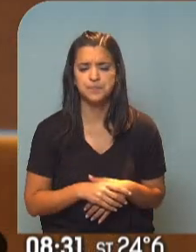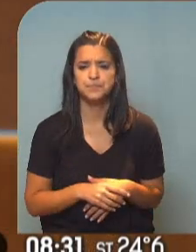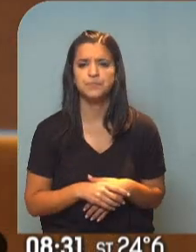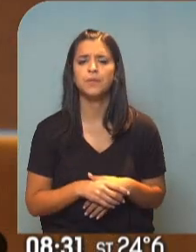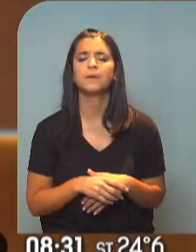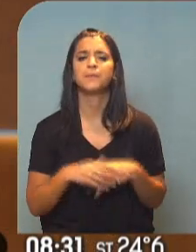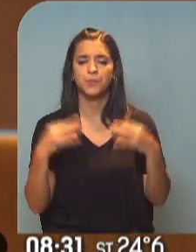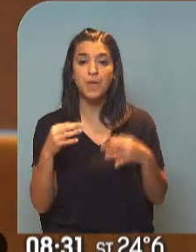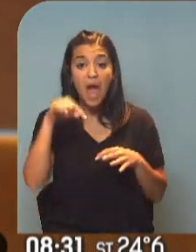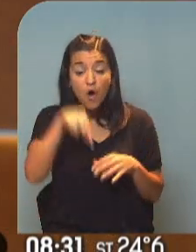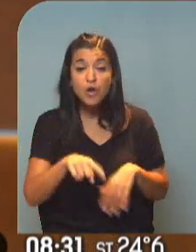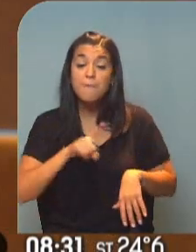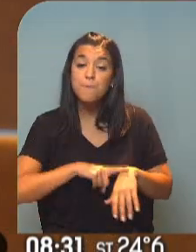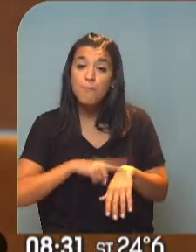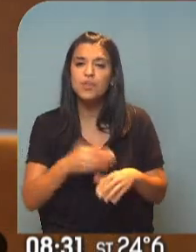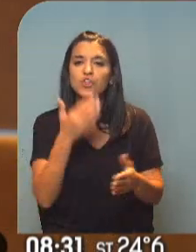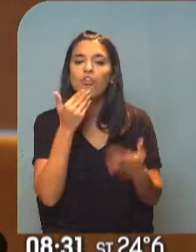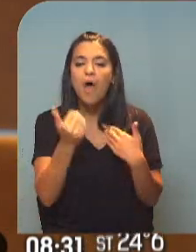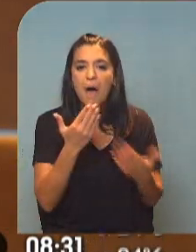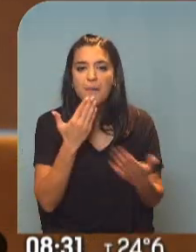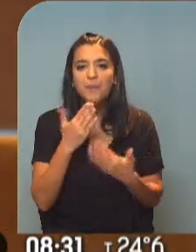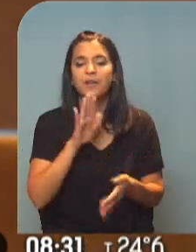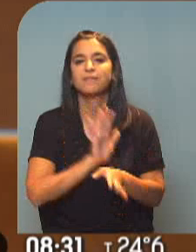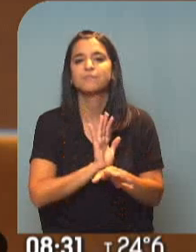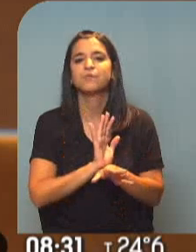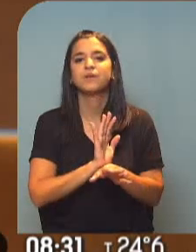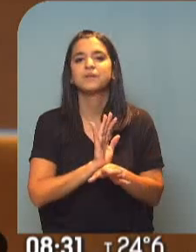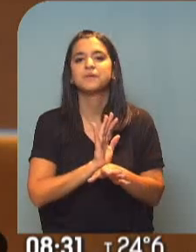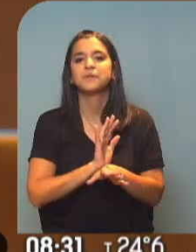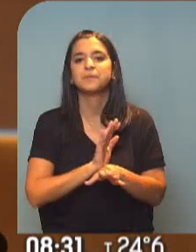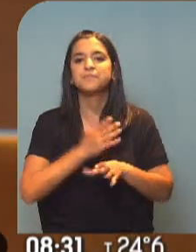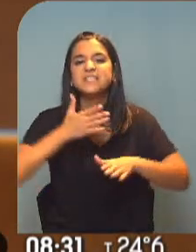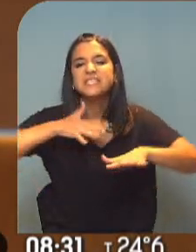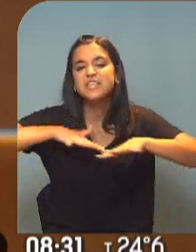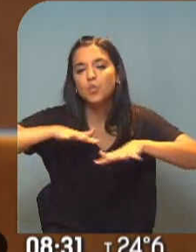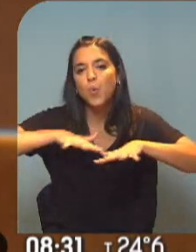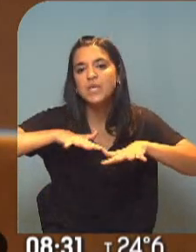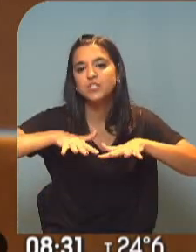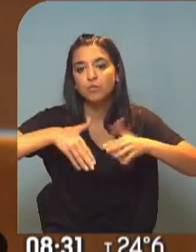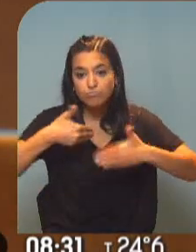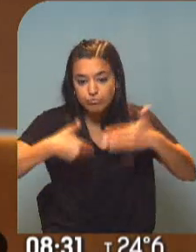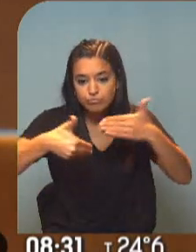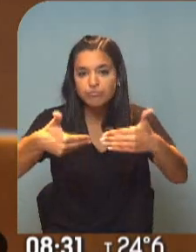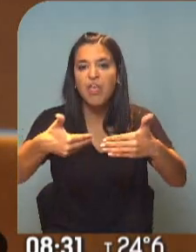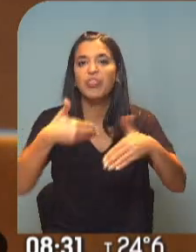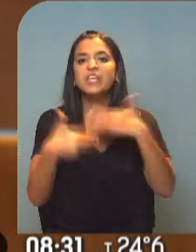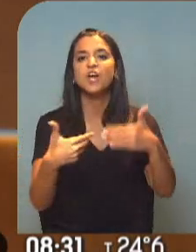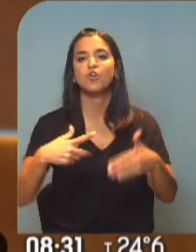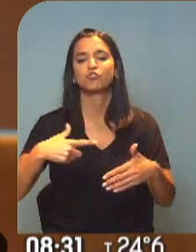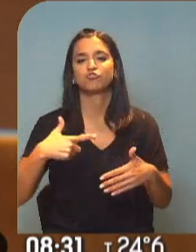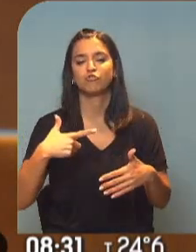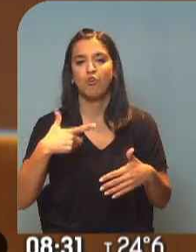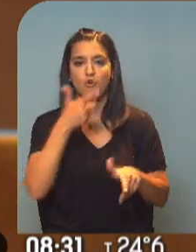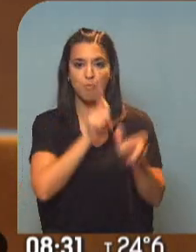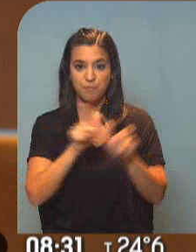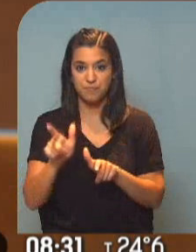bien momento de hablar de construcción de situaciones que promueven el desarrollo humano y en el